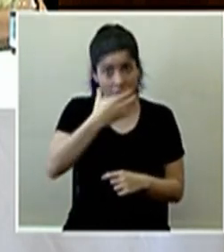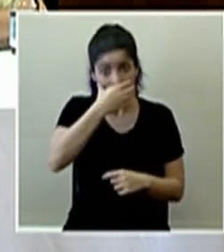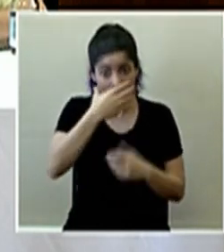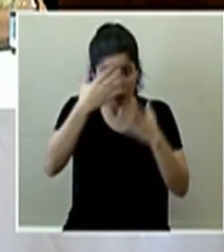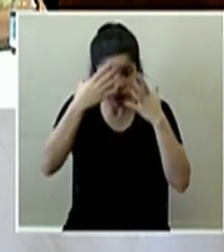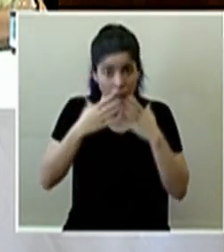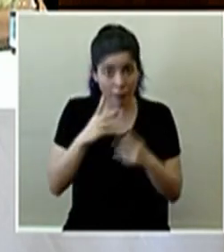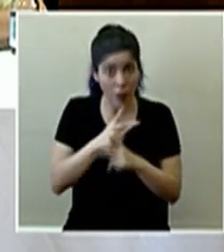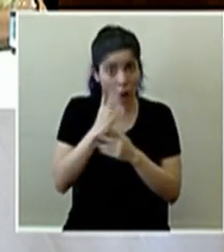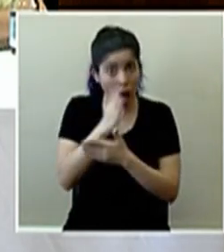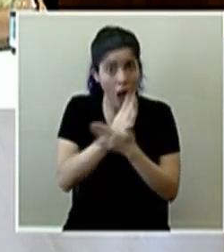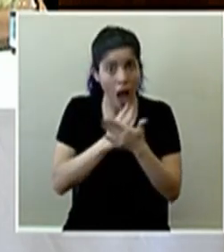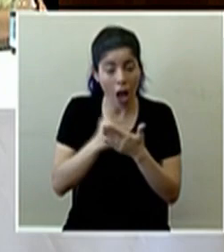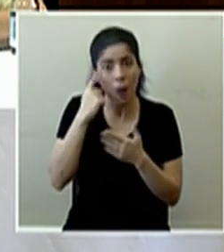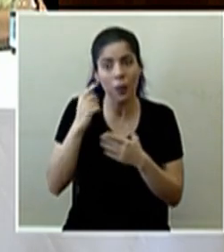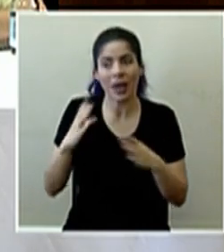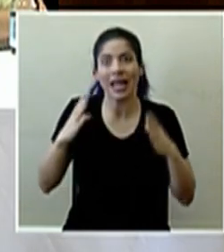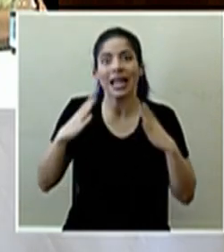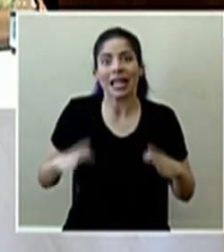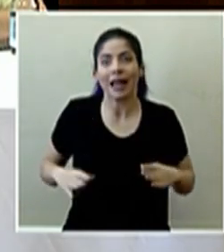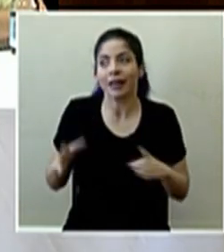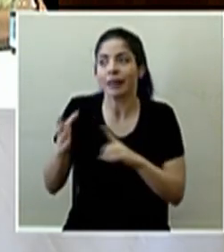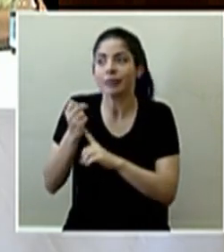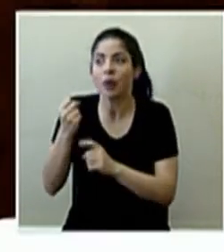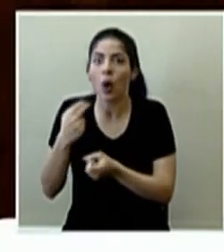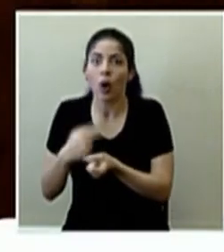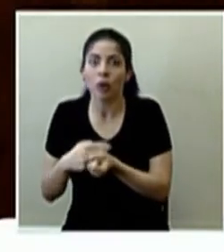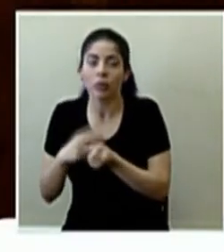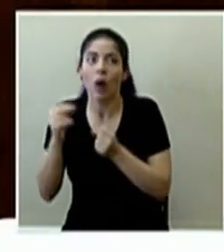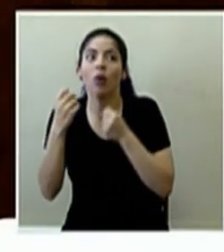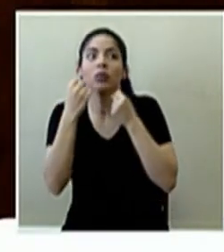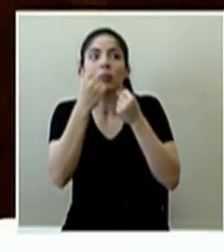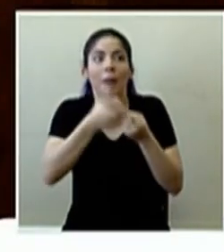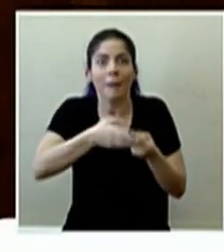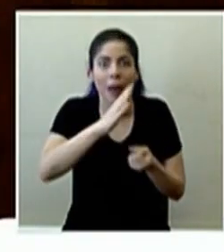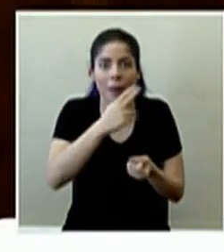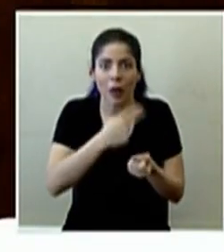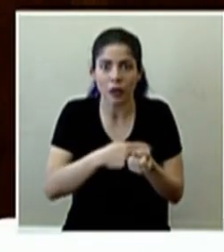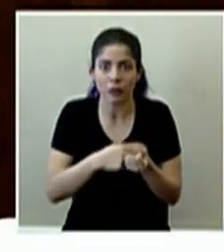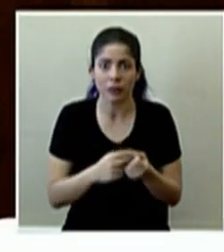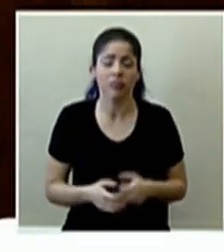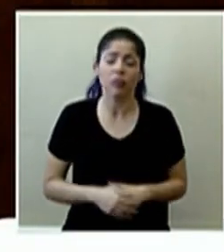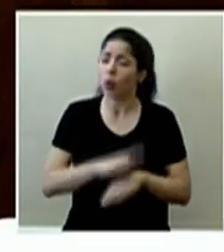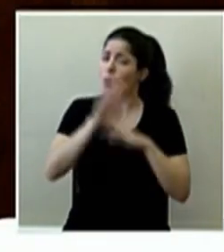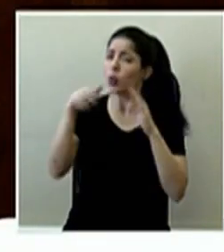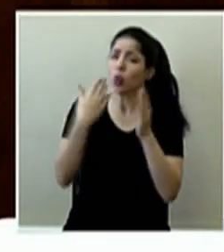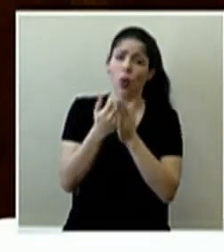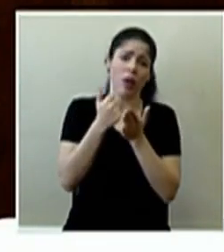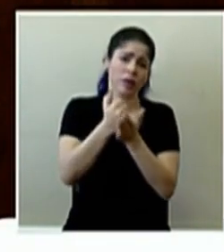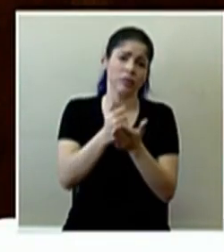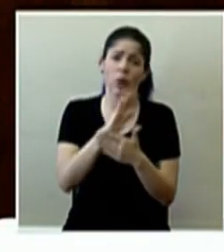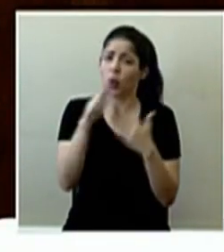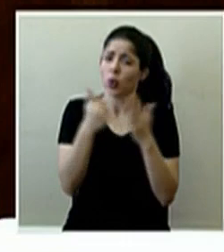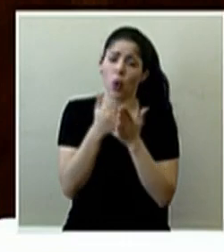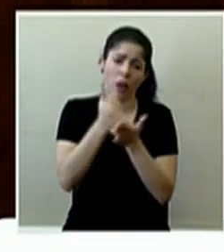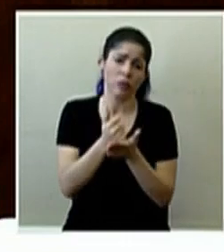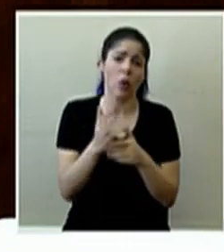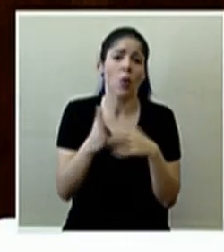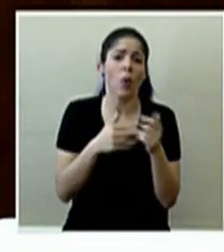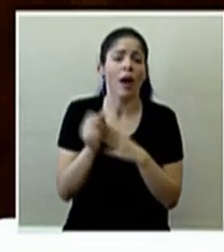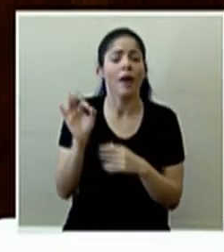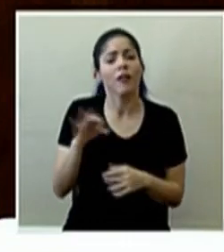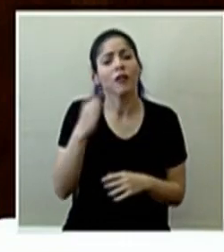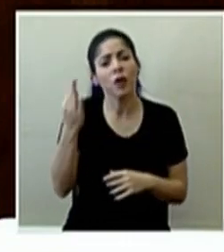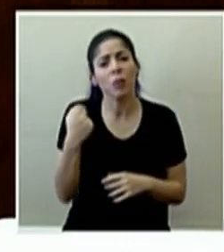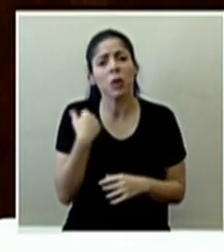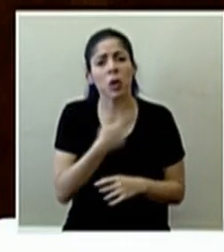protección facial porque pueden recoger clientes en hospitales o trasladarlos hacia los centros de salud? Todo ayuda, todo ayuda. De todas formas, vamos